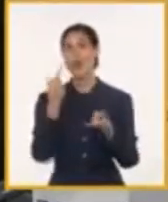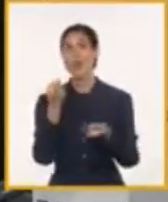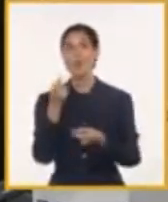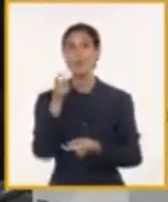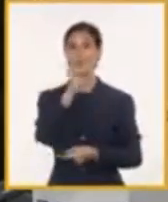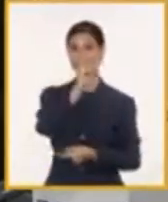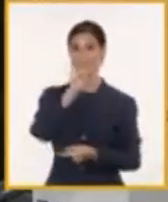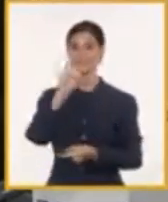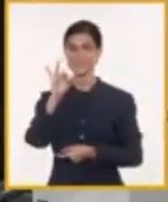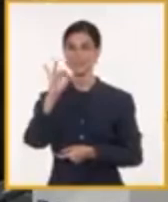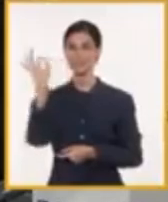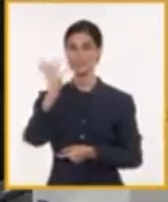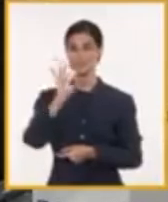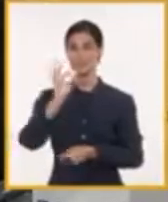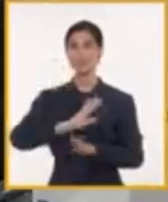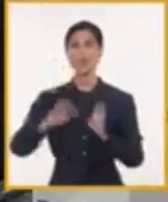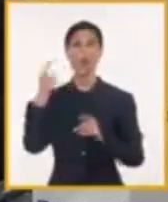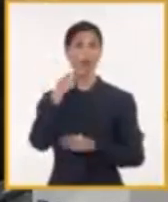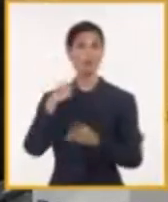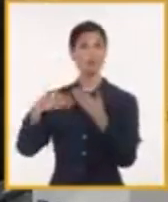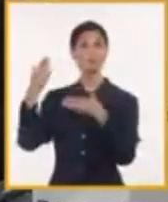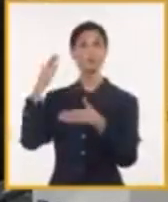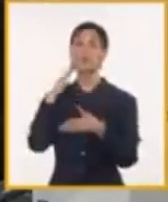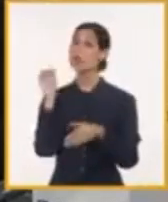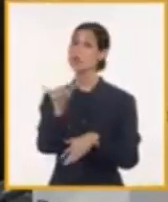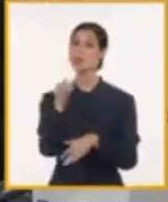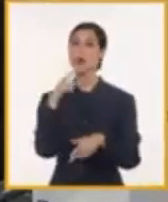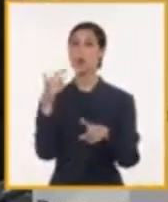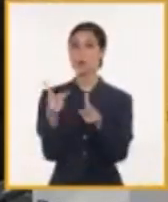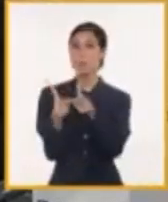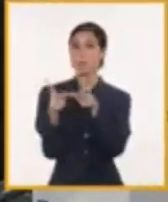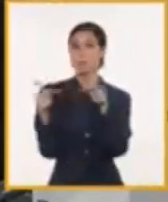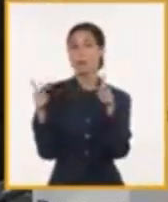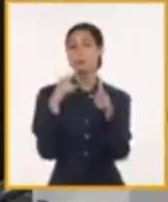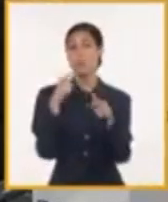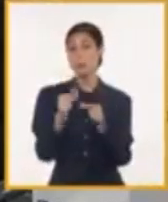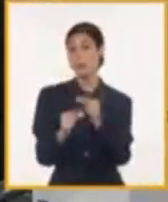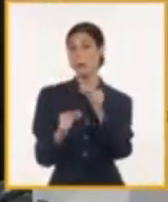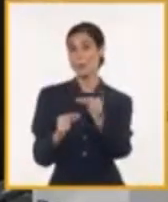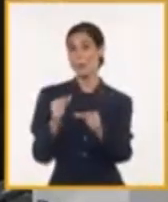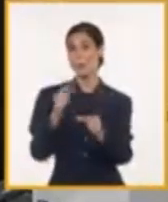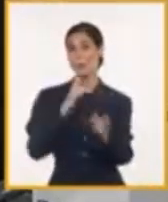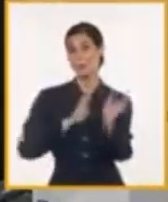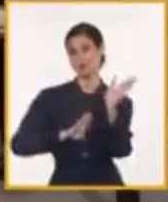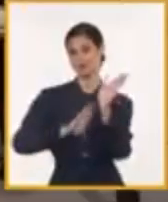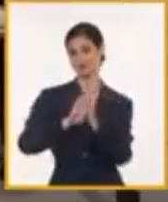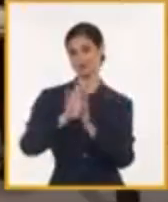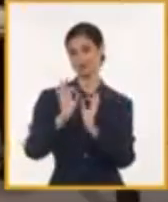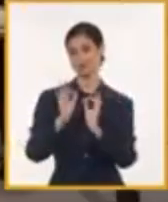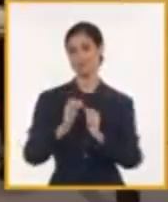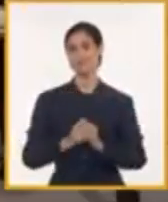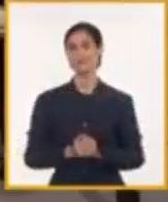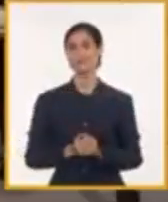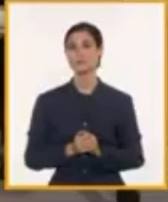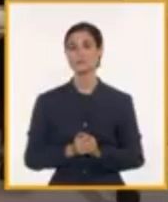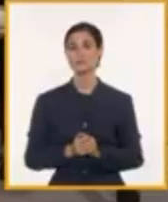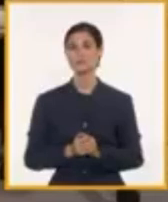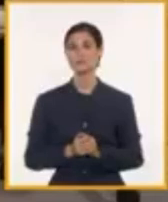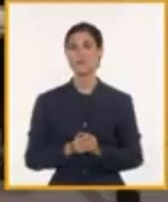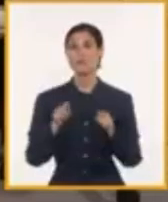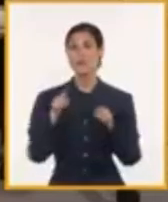pasado, también crecemos con relación al año pasado en la producción industrial. Y eso ha sido